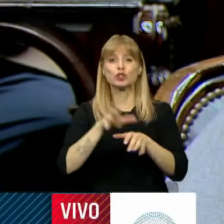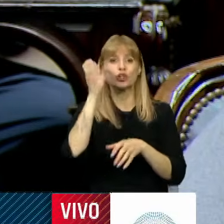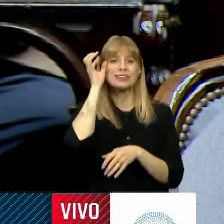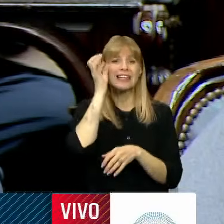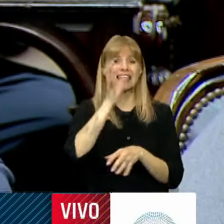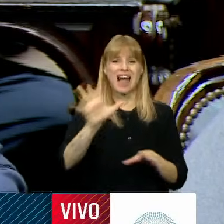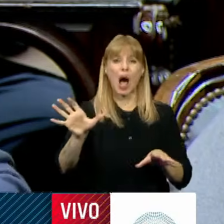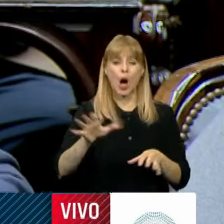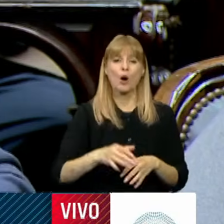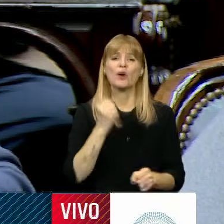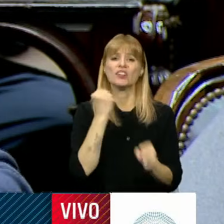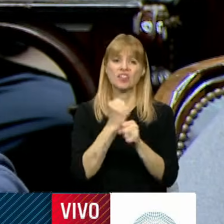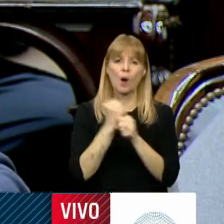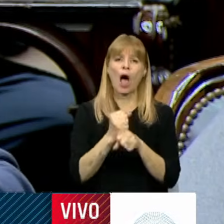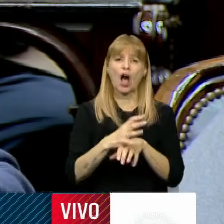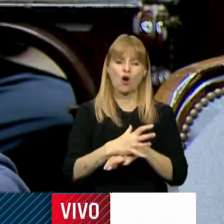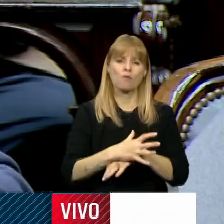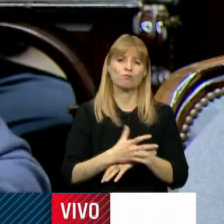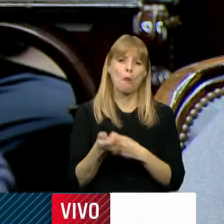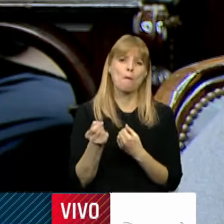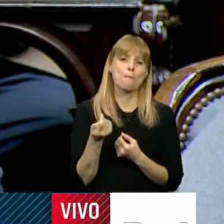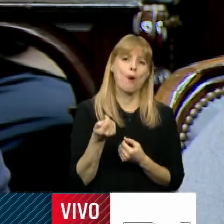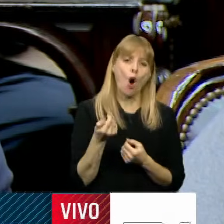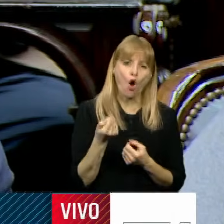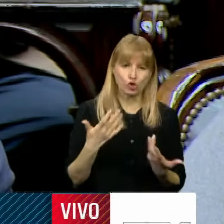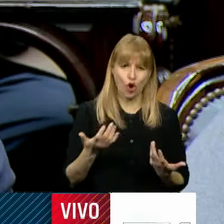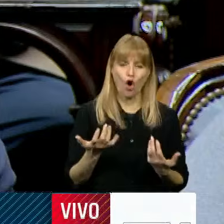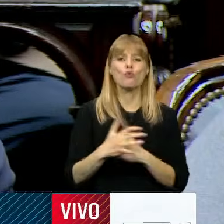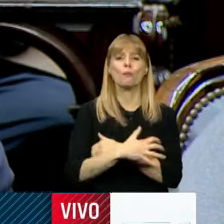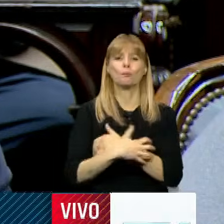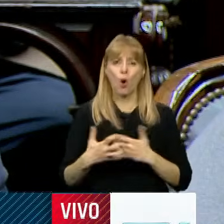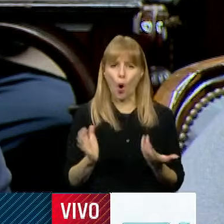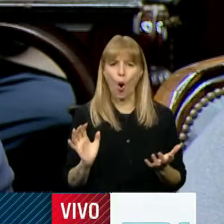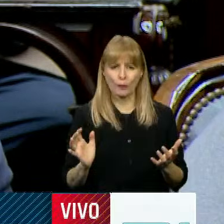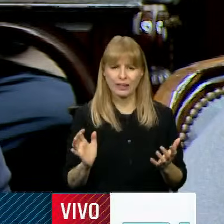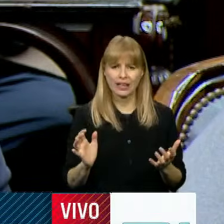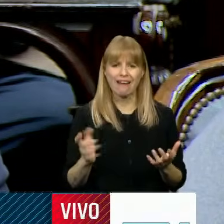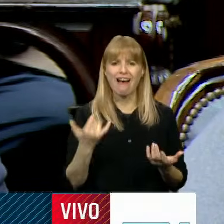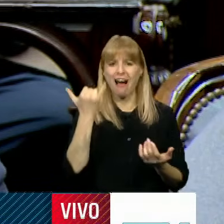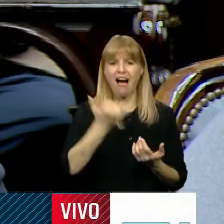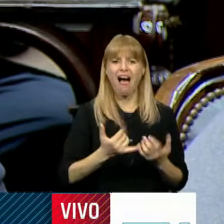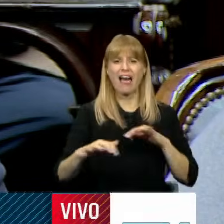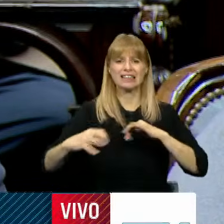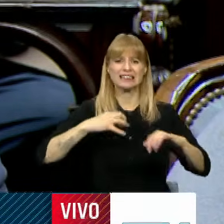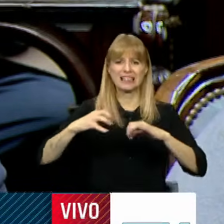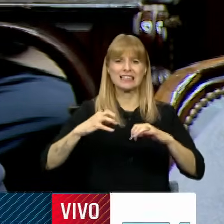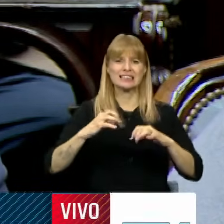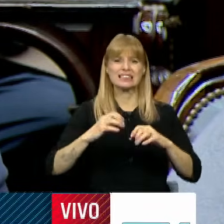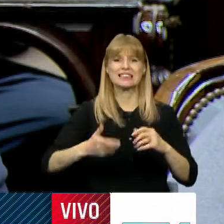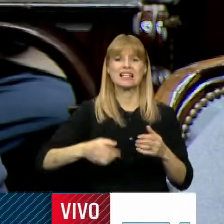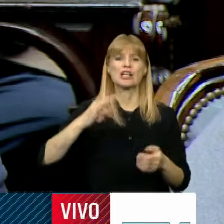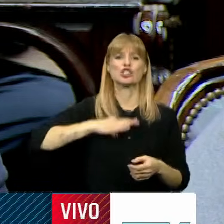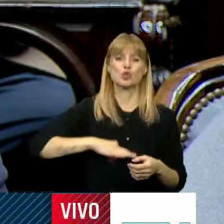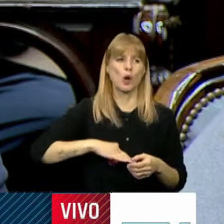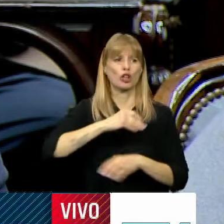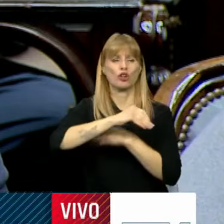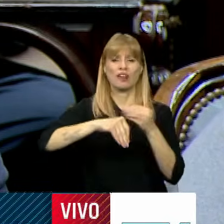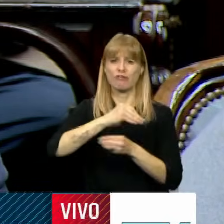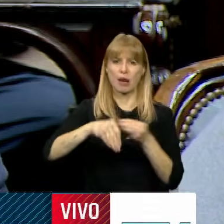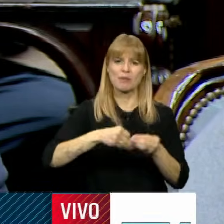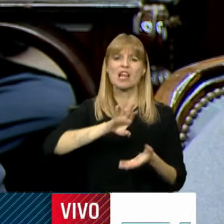grave de trabajo precario, porque existe una crisis en los ingresos de las familias y en el endeudamiento de las